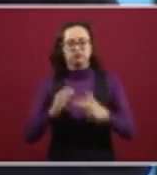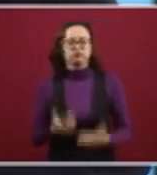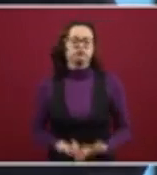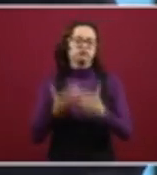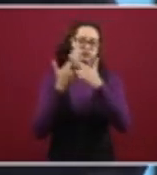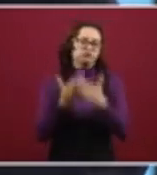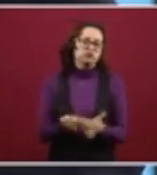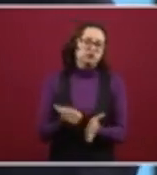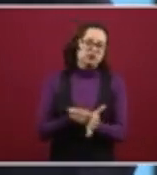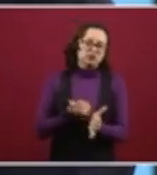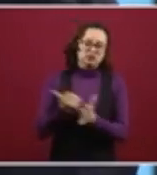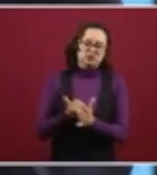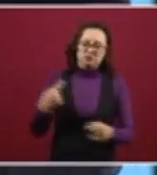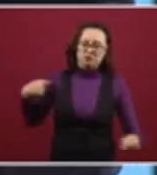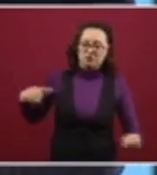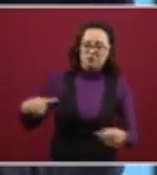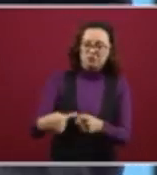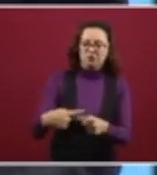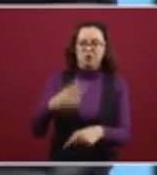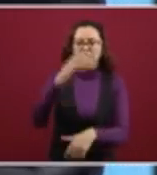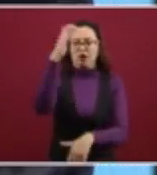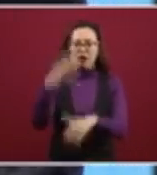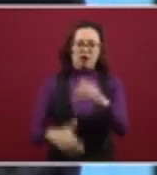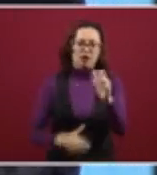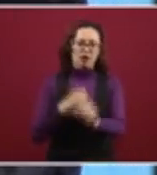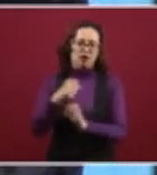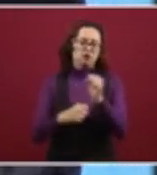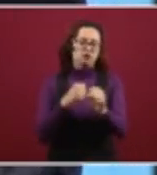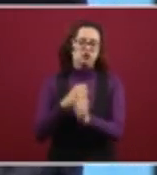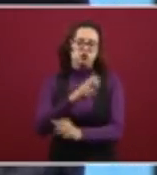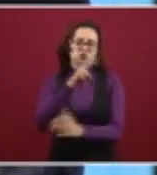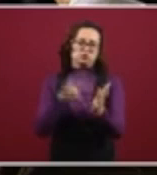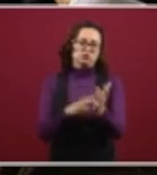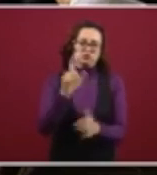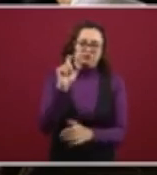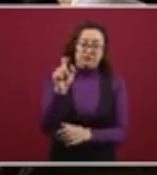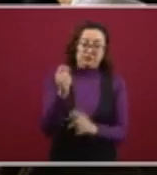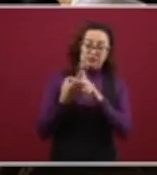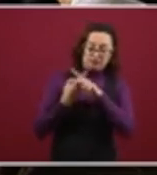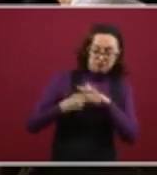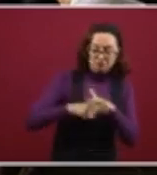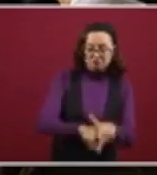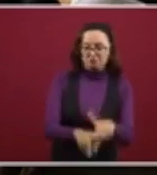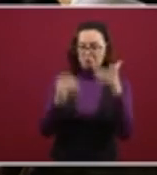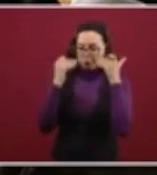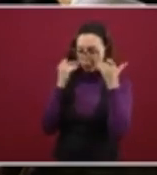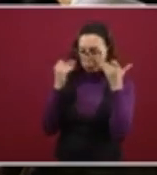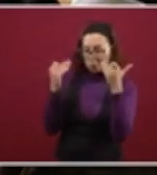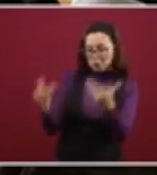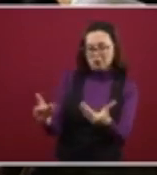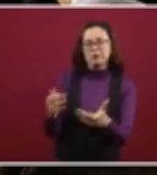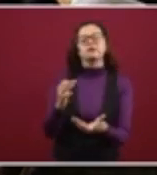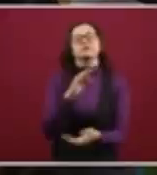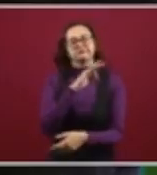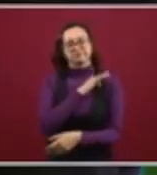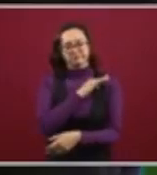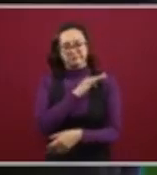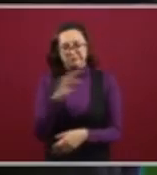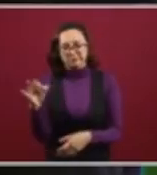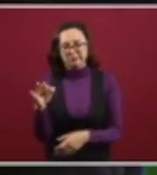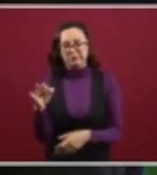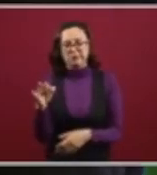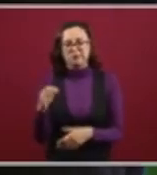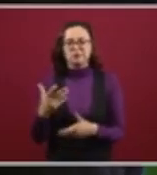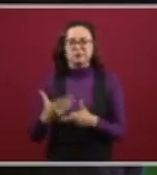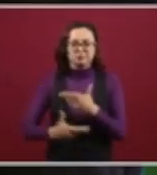que será a finales de este año, principios del 2020. Y esa será la forma a través de la cual vamos a concluir